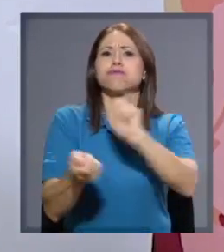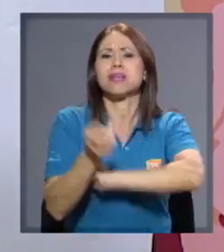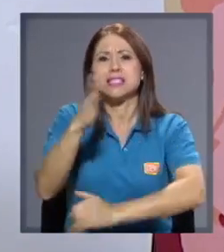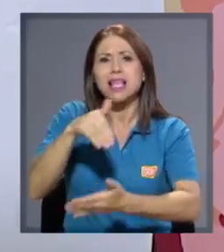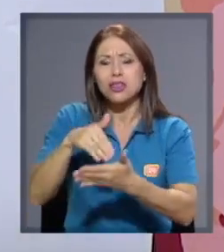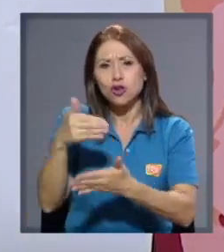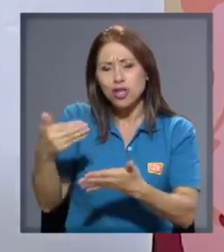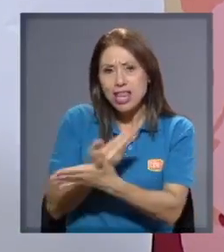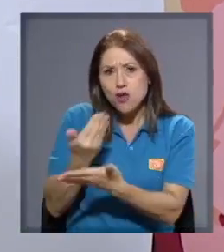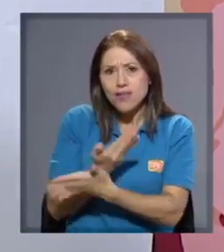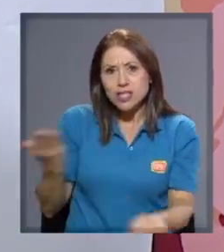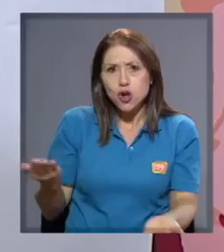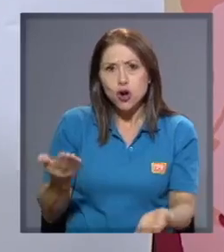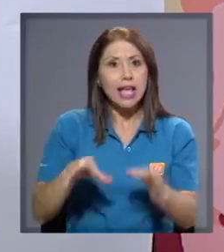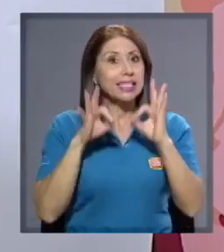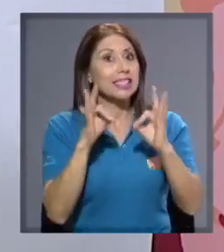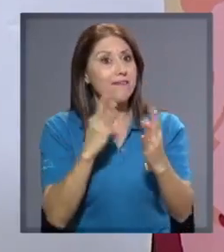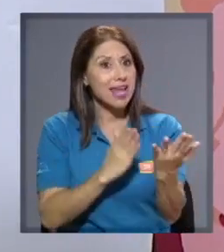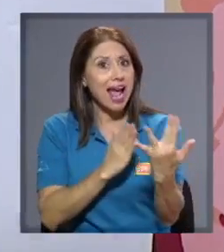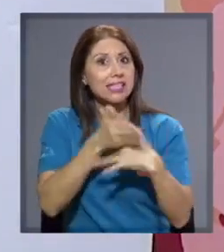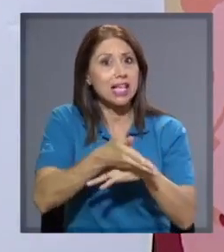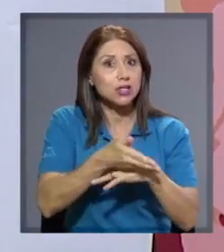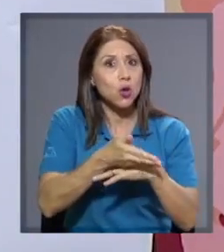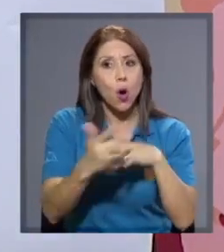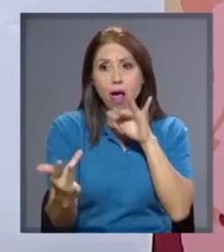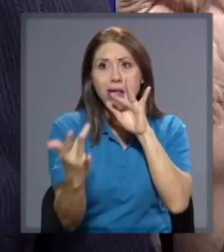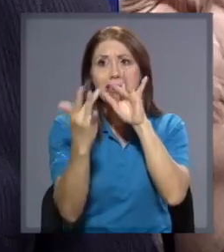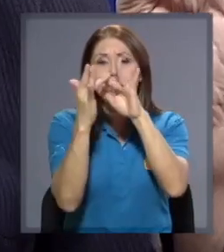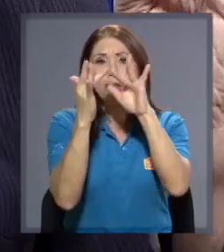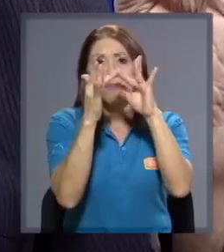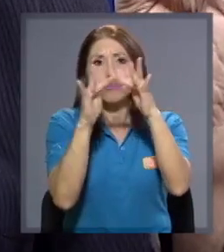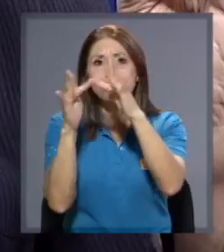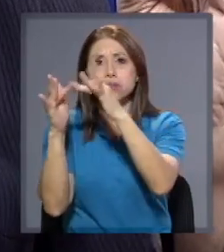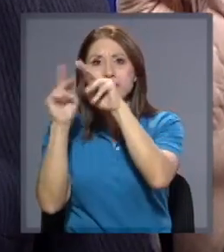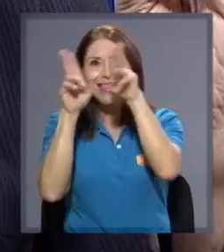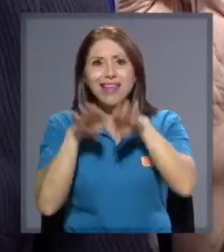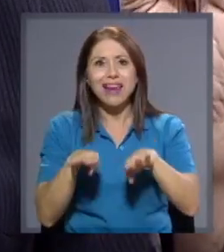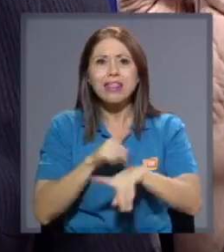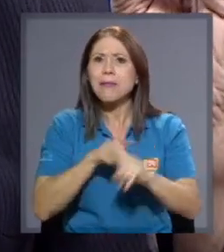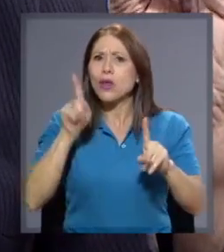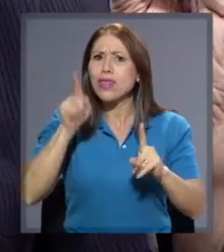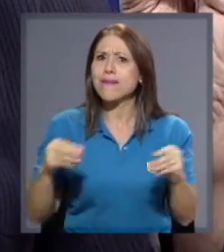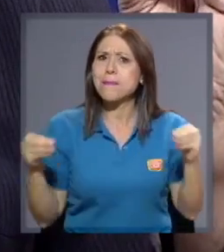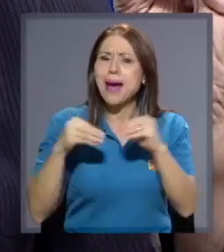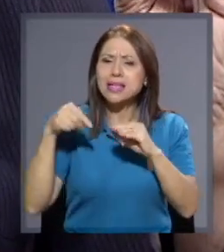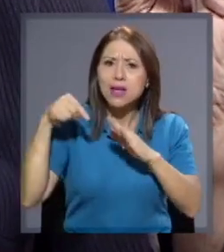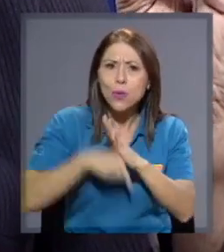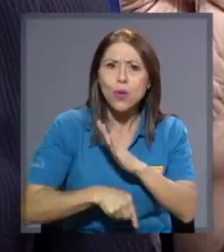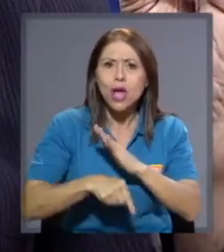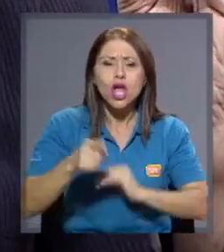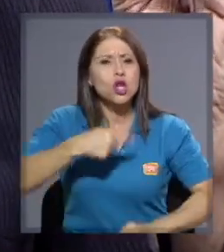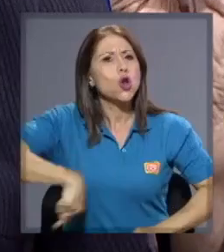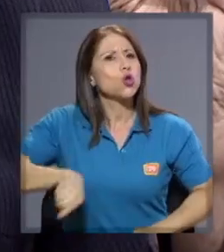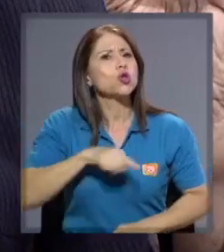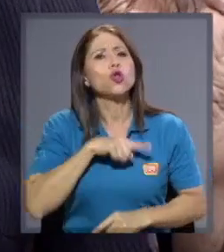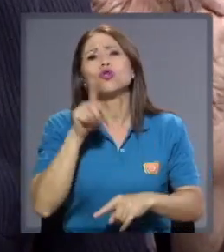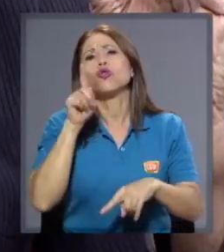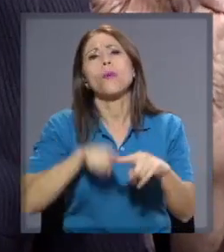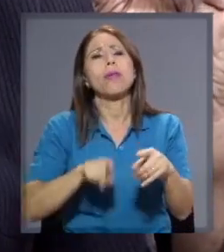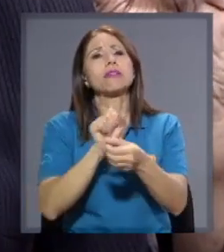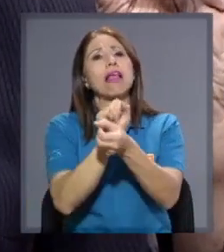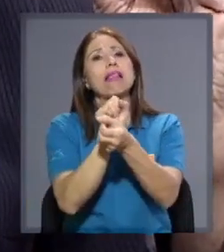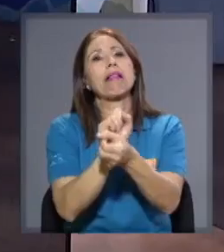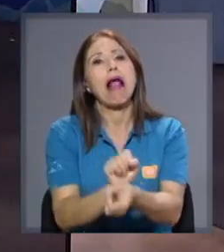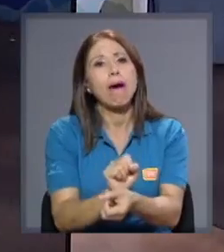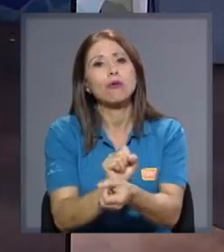el acceso está bien que podamos usar internet pero podemos ir más allá o sea no debemos o sea nosotros no debemos ser esclavos de nuestras